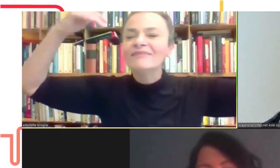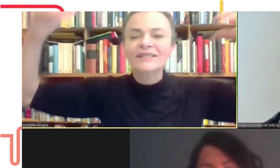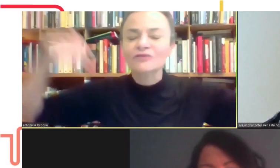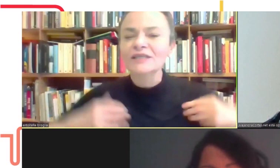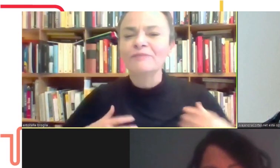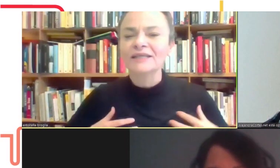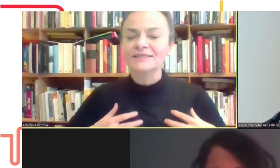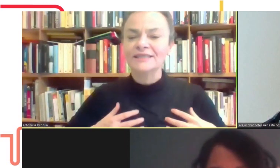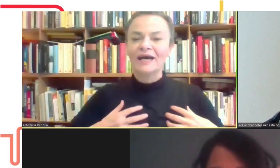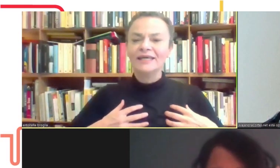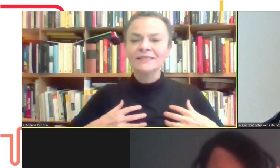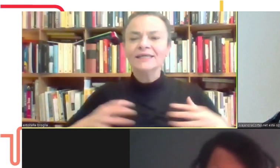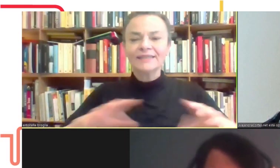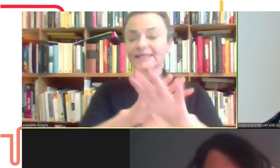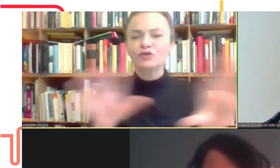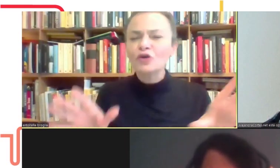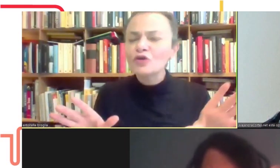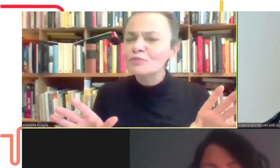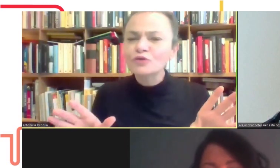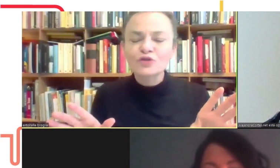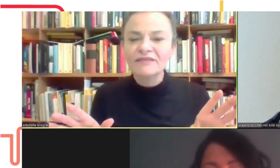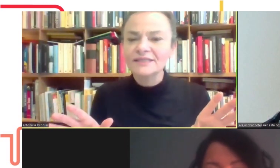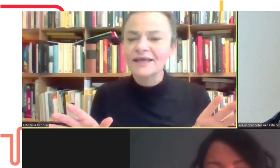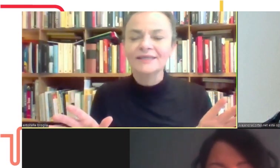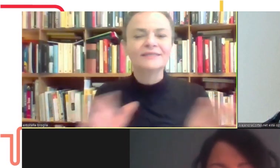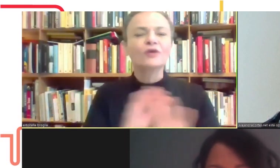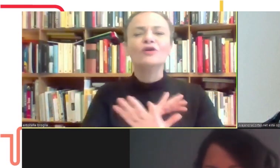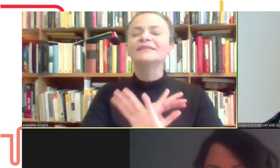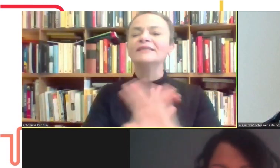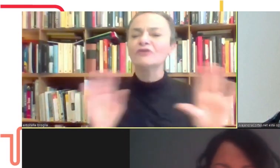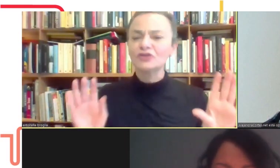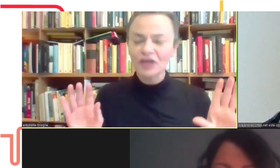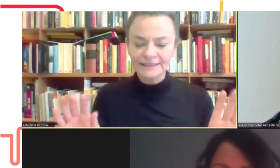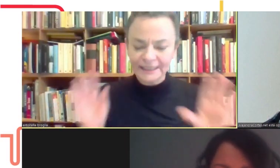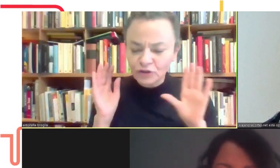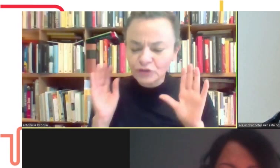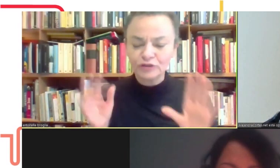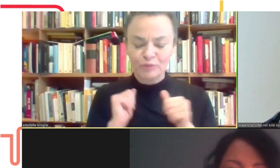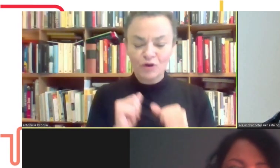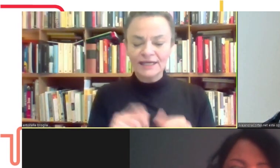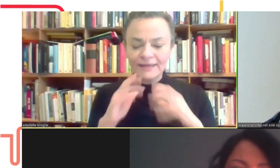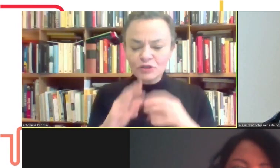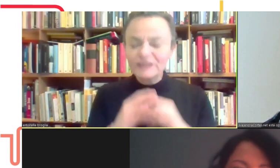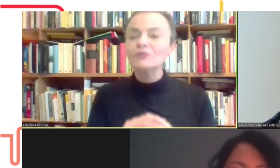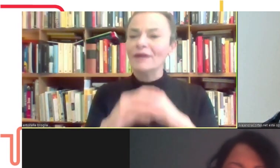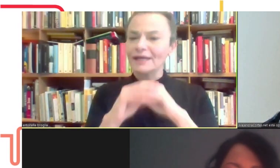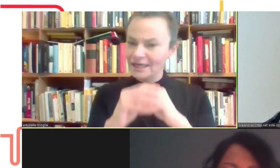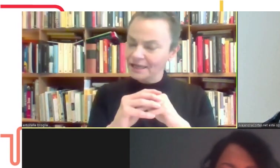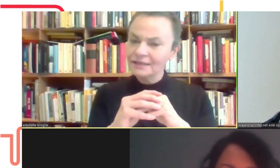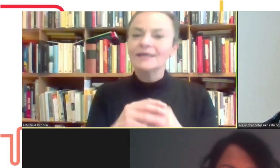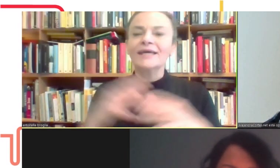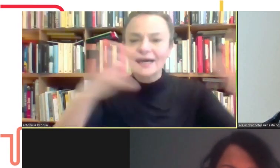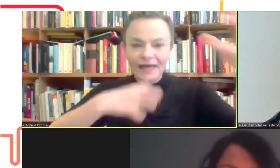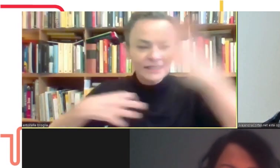...iniciativas de todas partes del país, desde todos los puntos de vista y desde colectivos de todo tipo. Le hemos pedido a